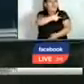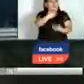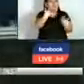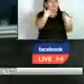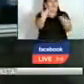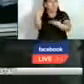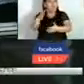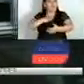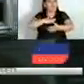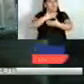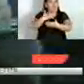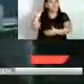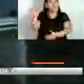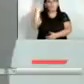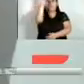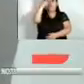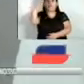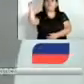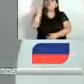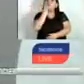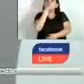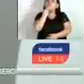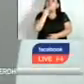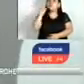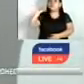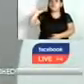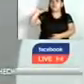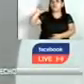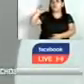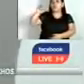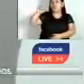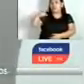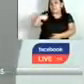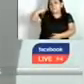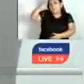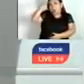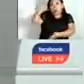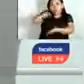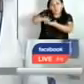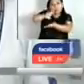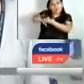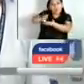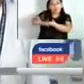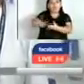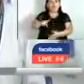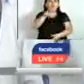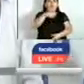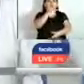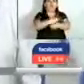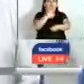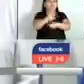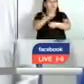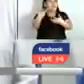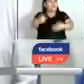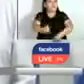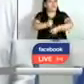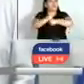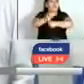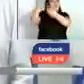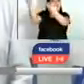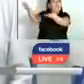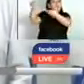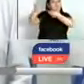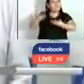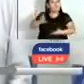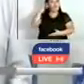como donación del gobierno de Israel, y ahora piensan en nuevas adquisiciones de vacunas. Guatemala confirmó la llegada de una nueva